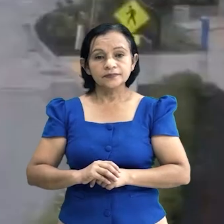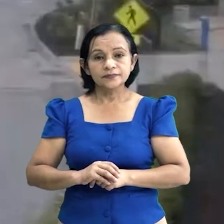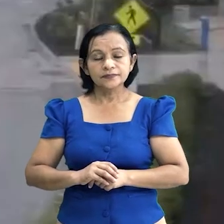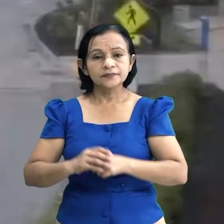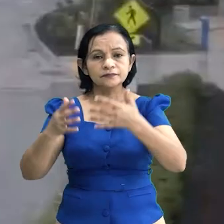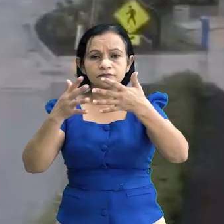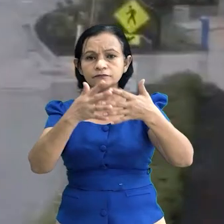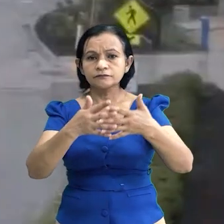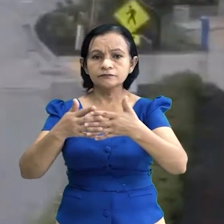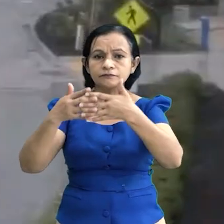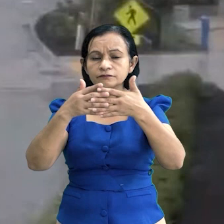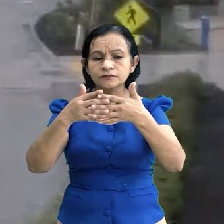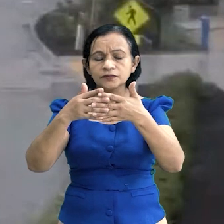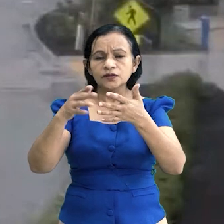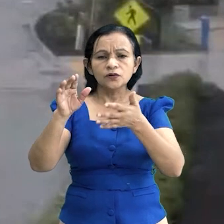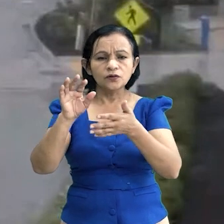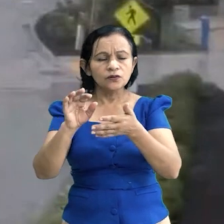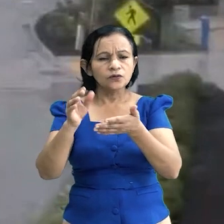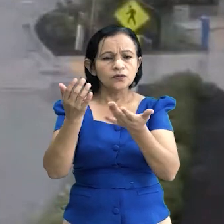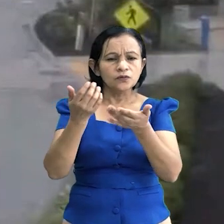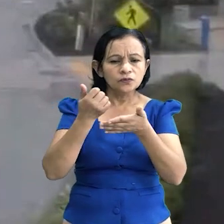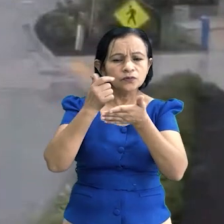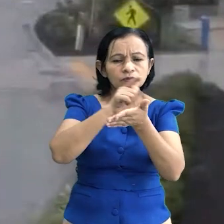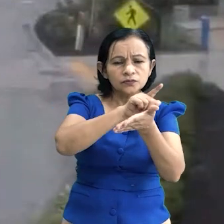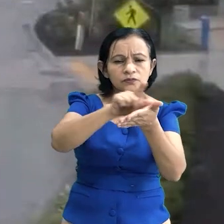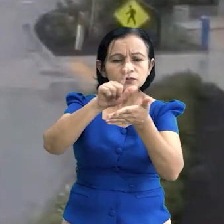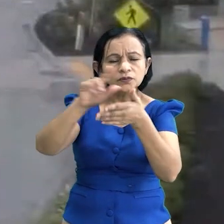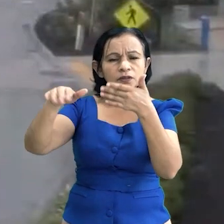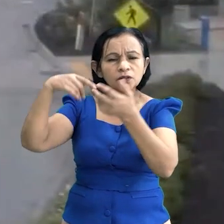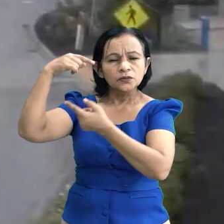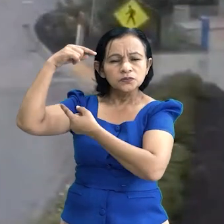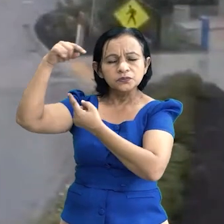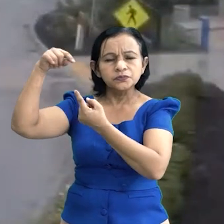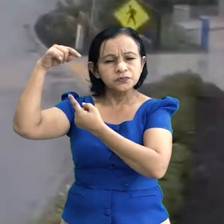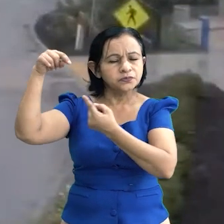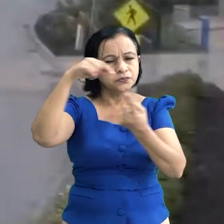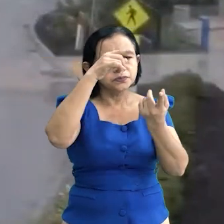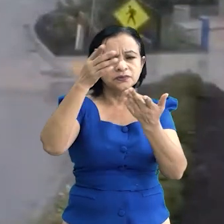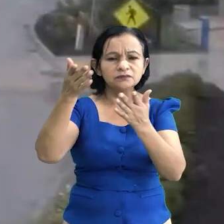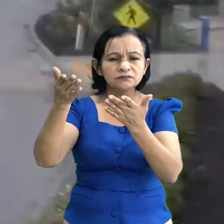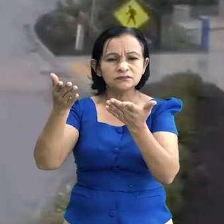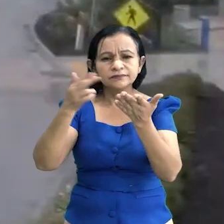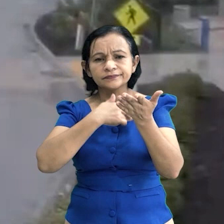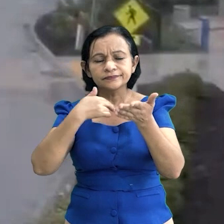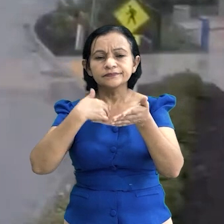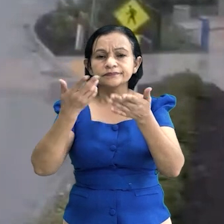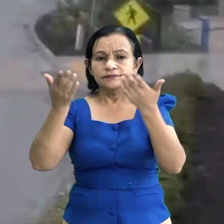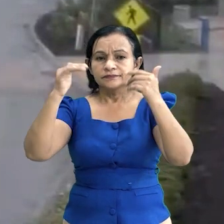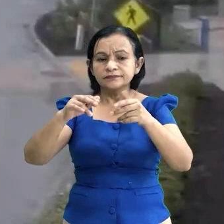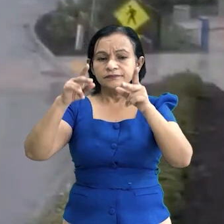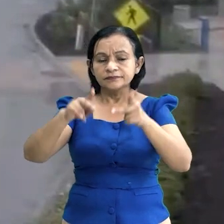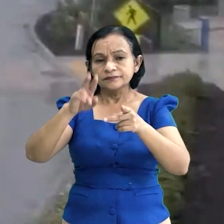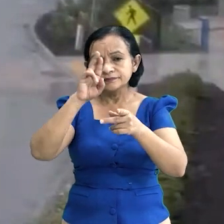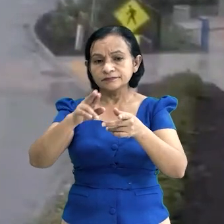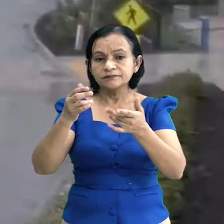En Estados Unidos, la ciudad de Florida continúa las labores de limpieza luego del paso devastador del huracán Ian. Según informaron las